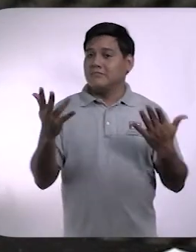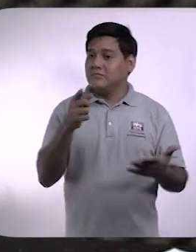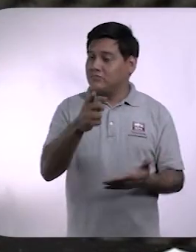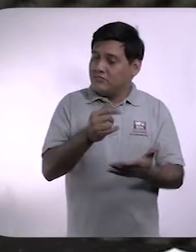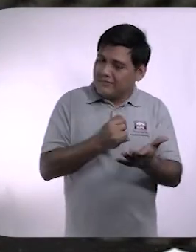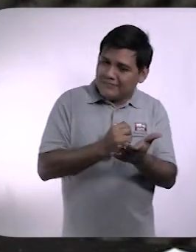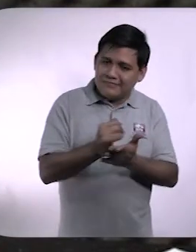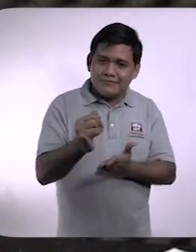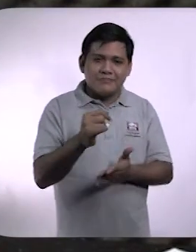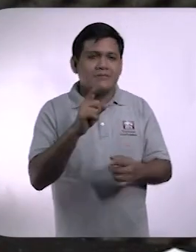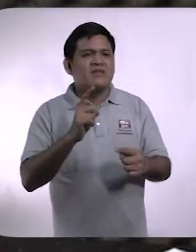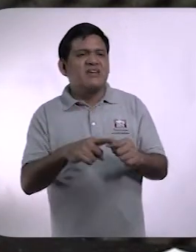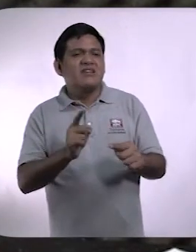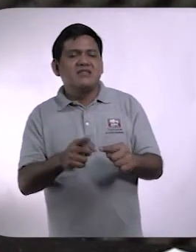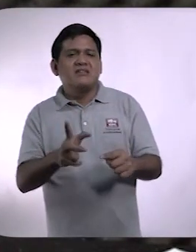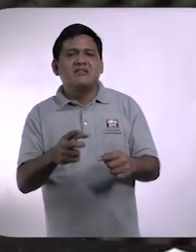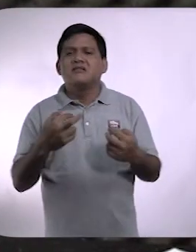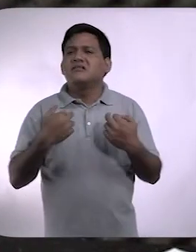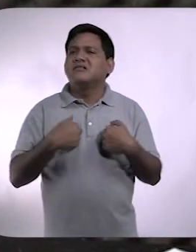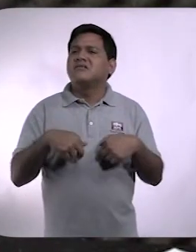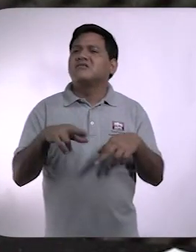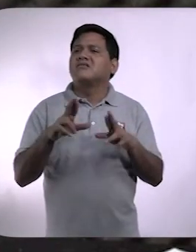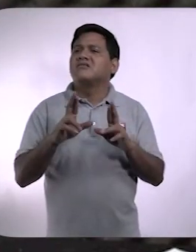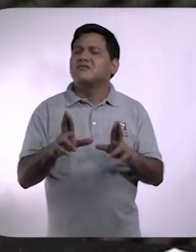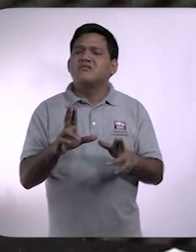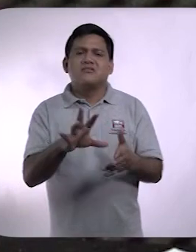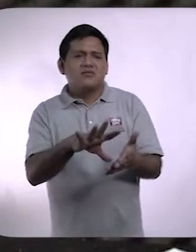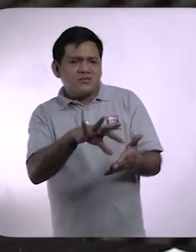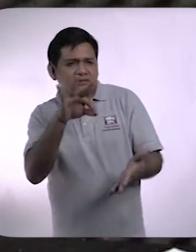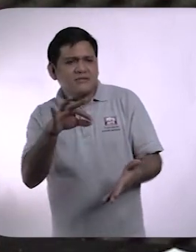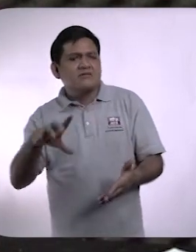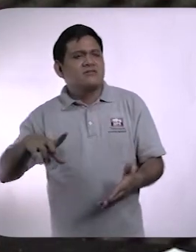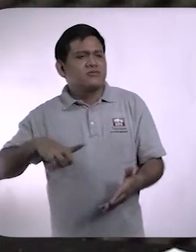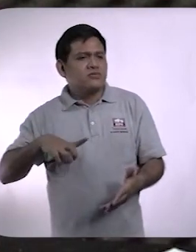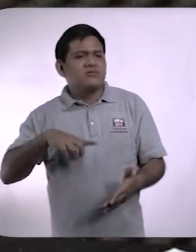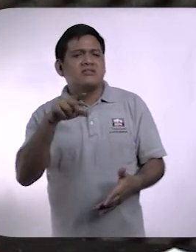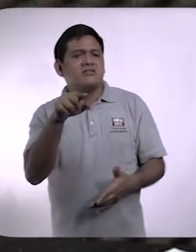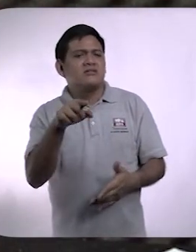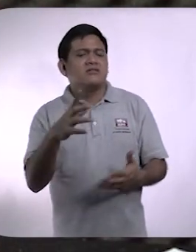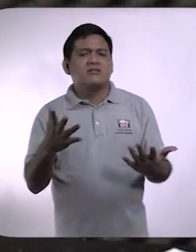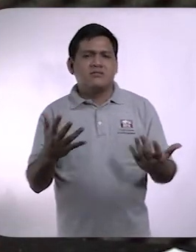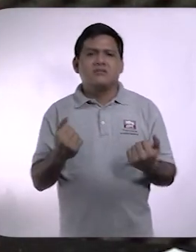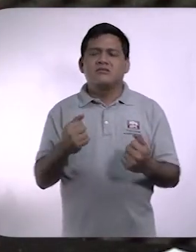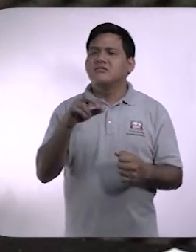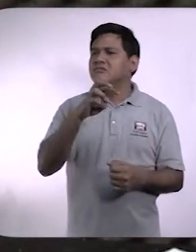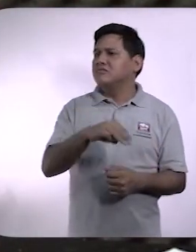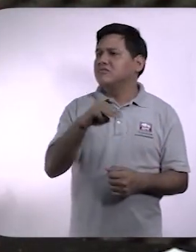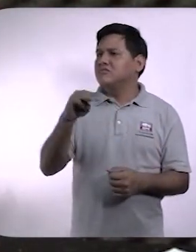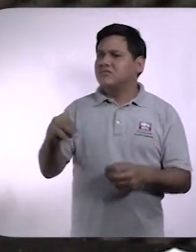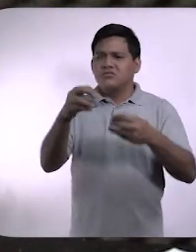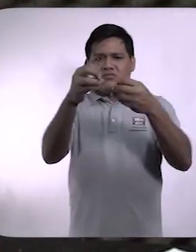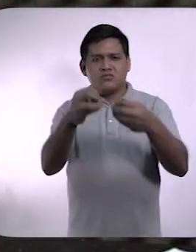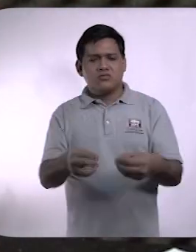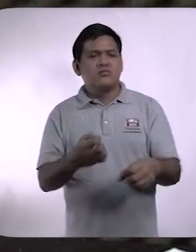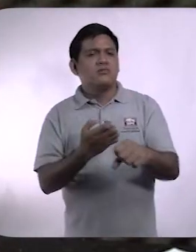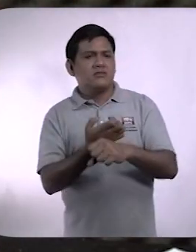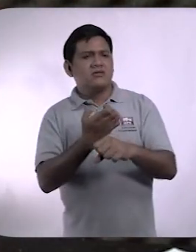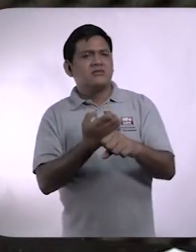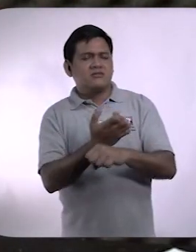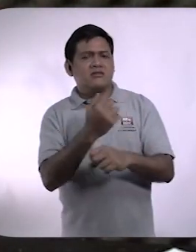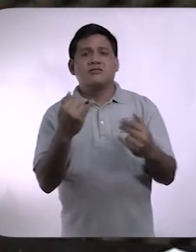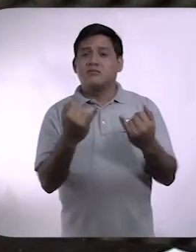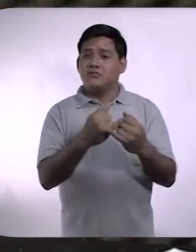a quién quieres que te gobierne y obviamente tome las riendas de un municipio, de un estado y de un